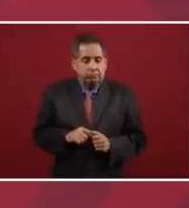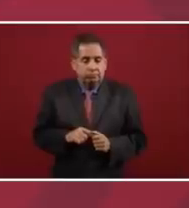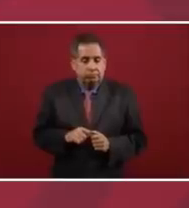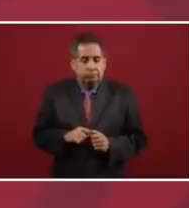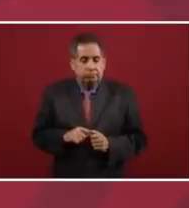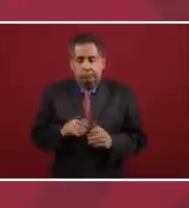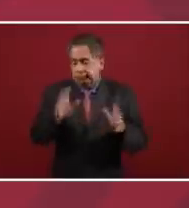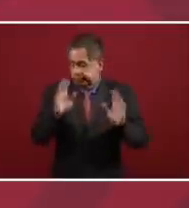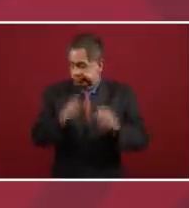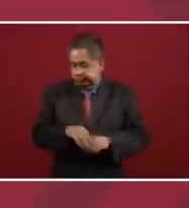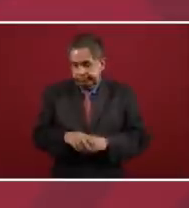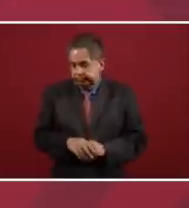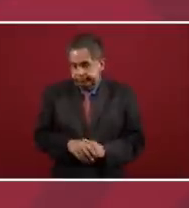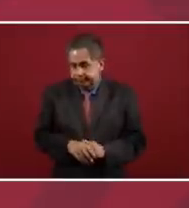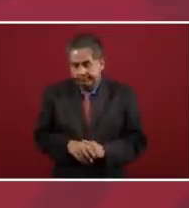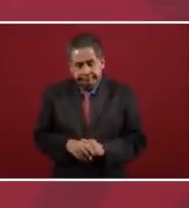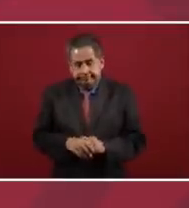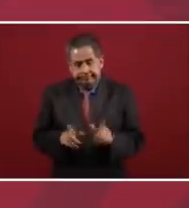bueno